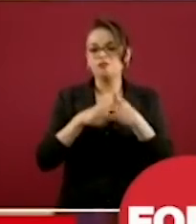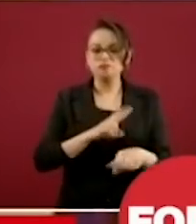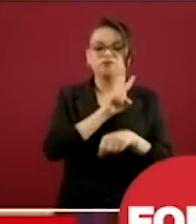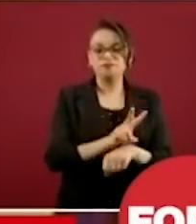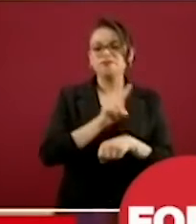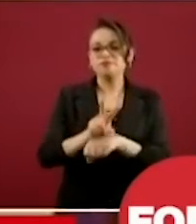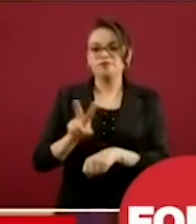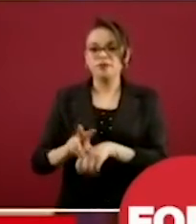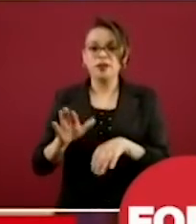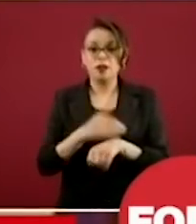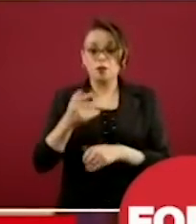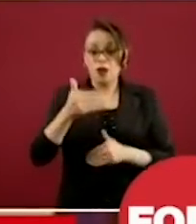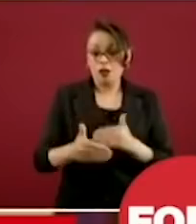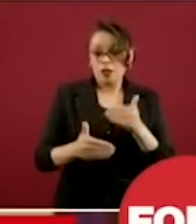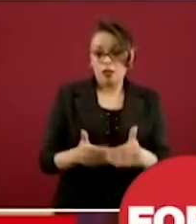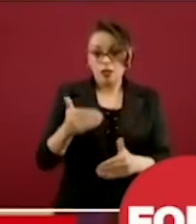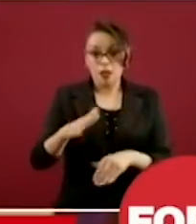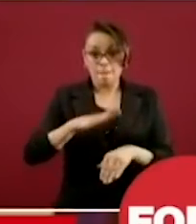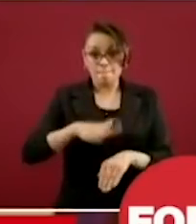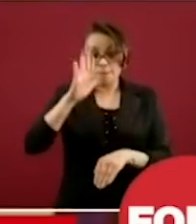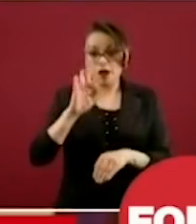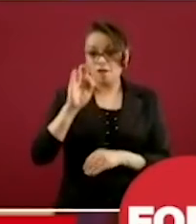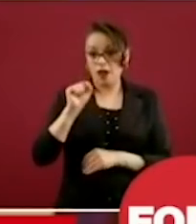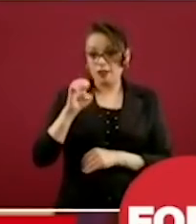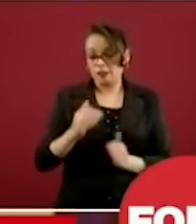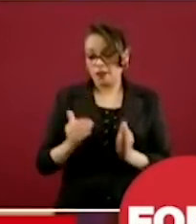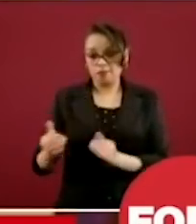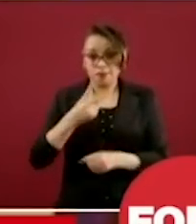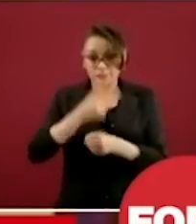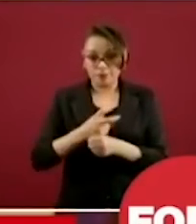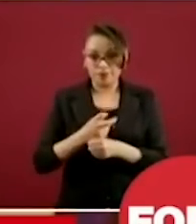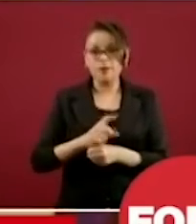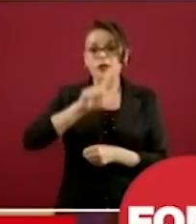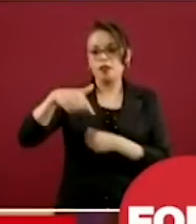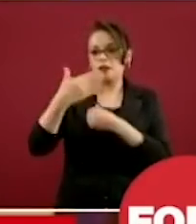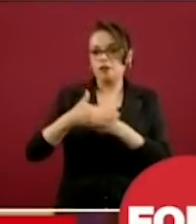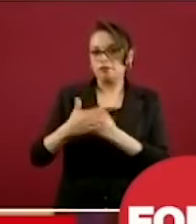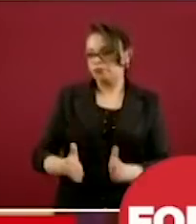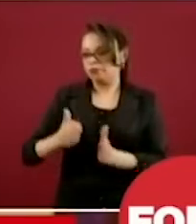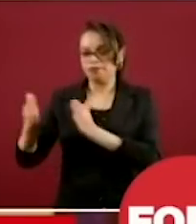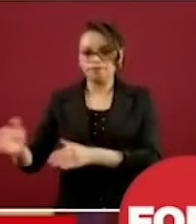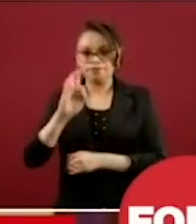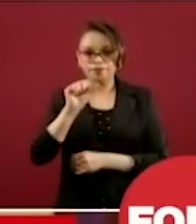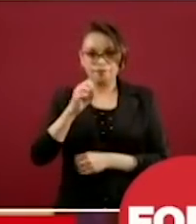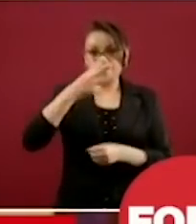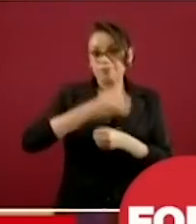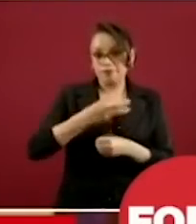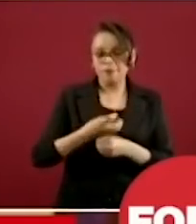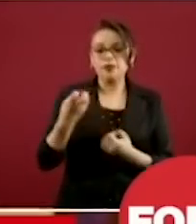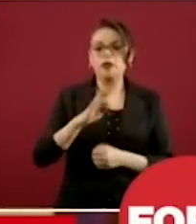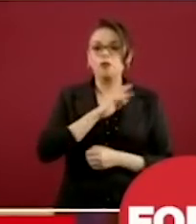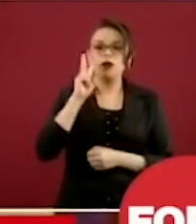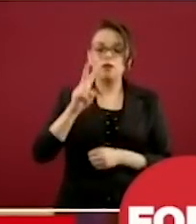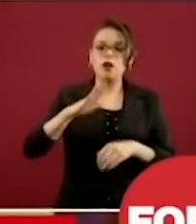que vayamos avanzando en el escenario 2 y posteriormente en el escenario 3, esperamos ver también un incremento de cómo día